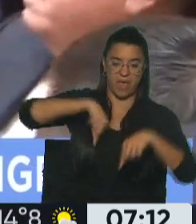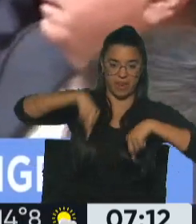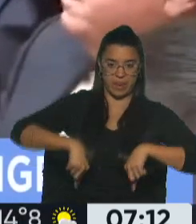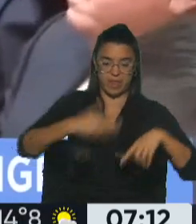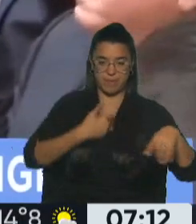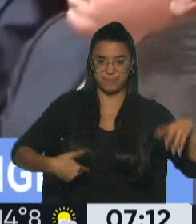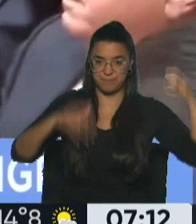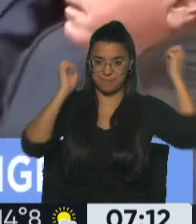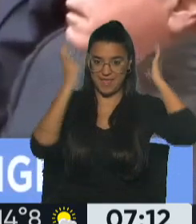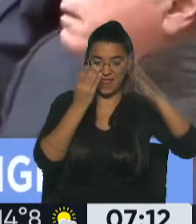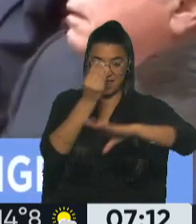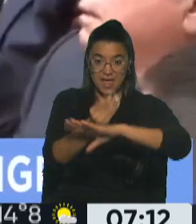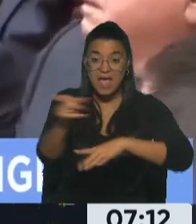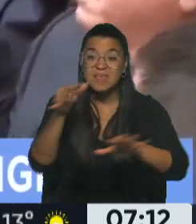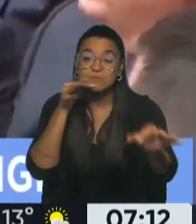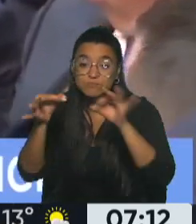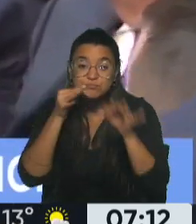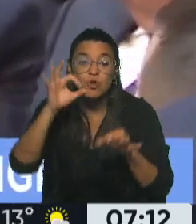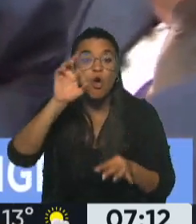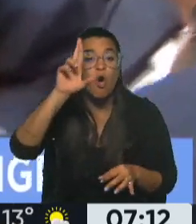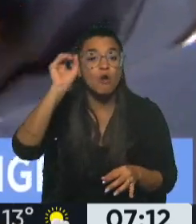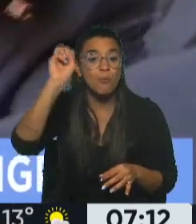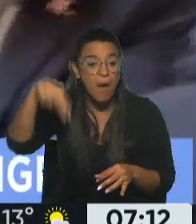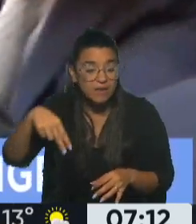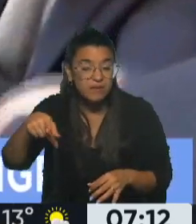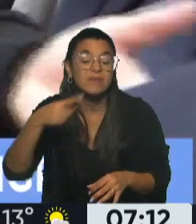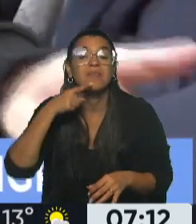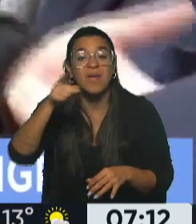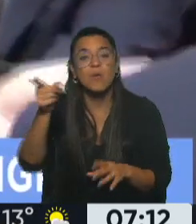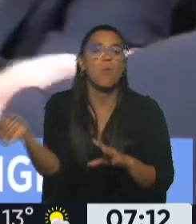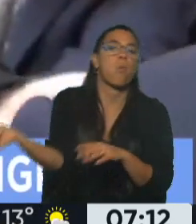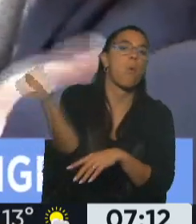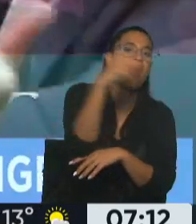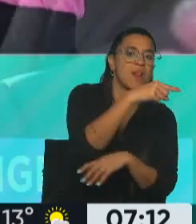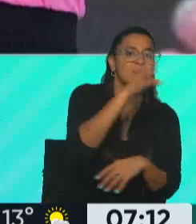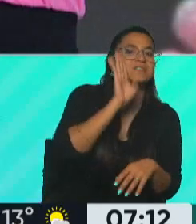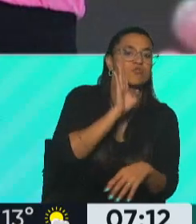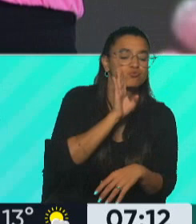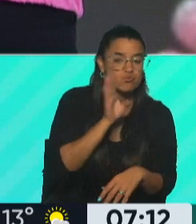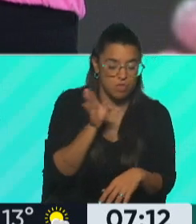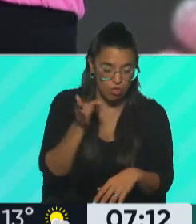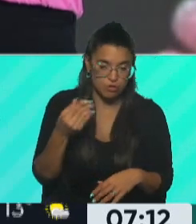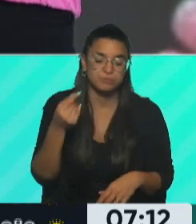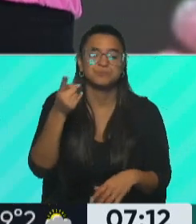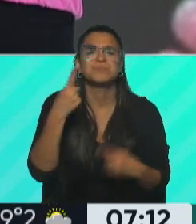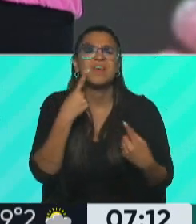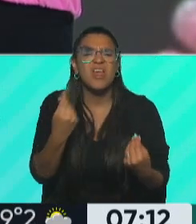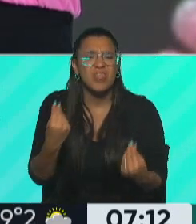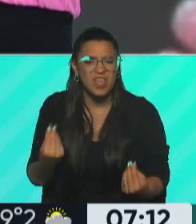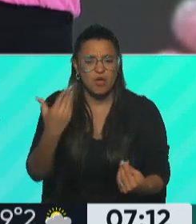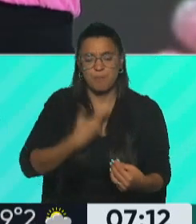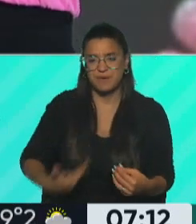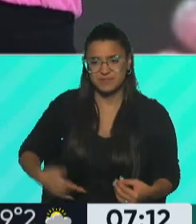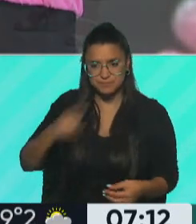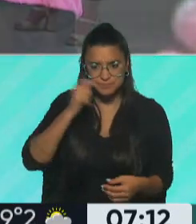Víctor orban y después se volvió a los Estados Unidos bueno Vamos a repasar si te parece lo que dijo selenski